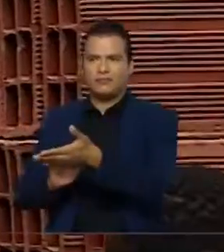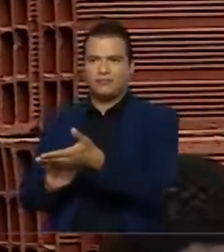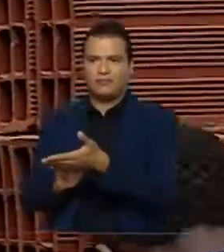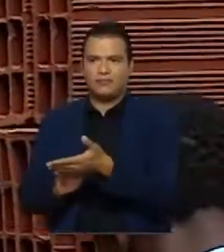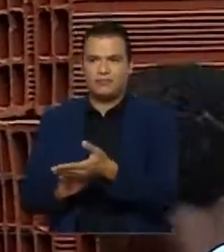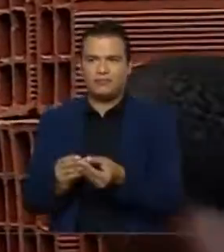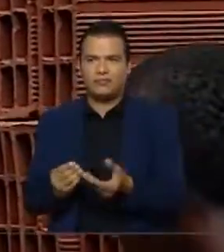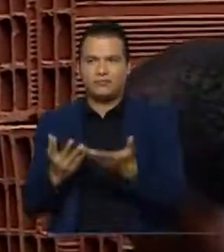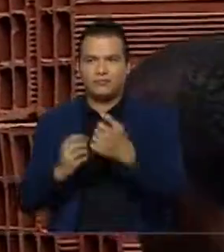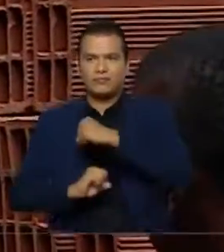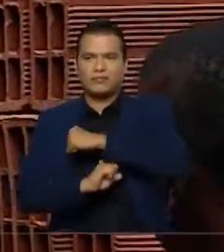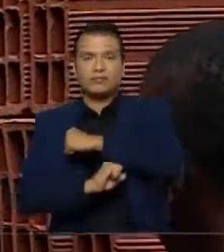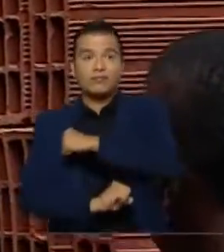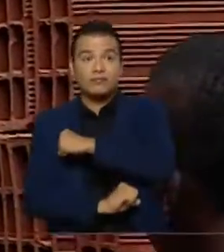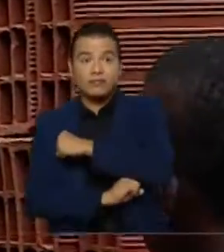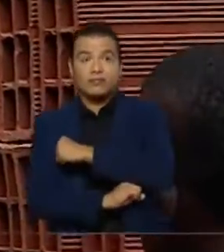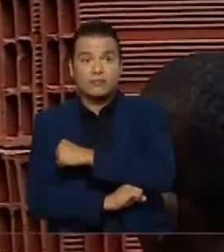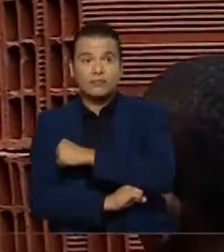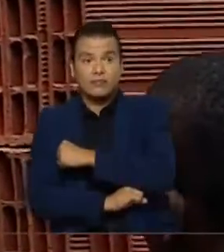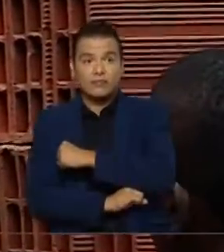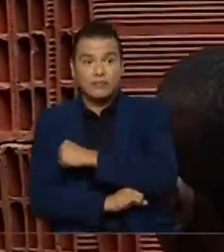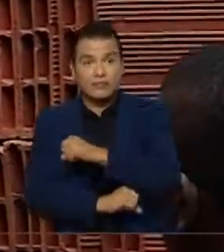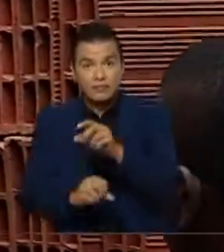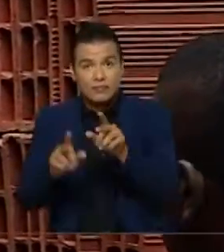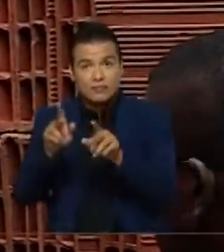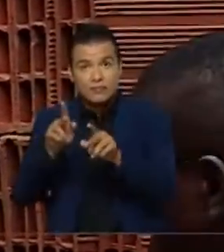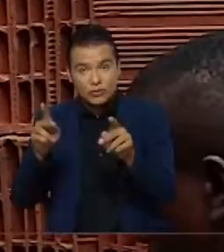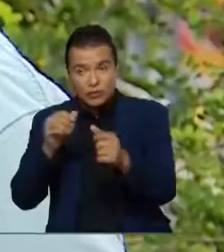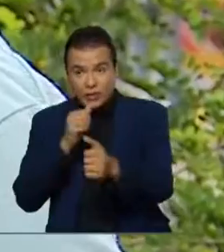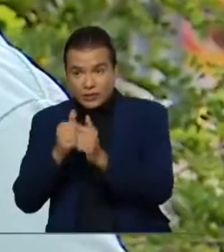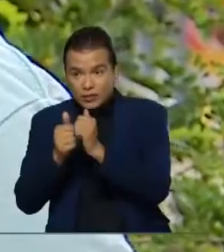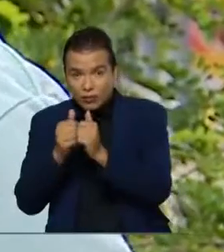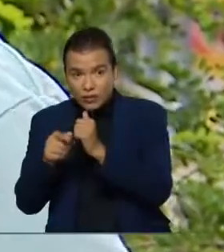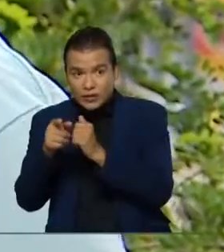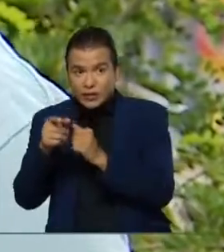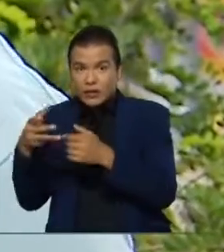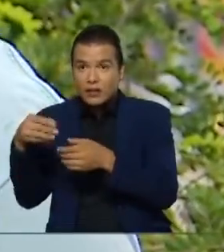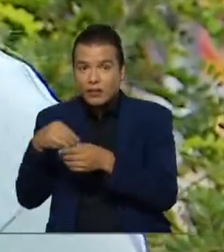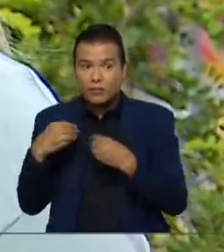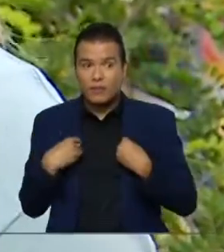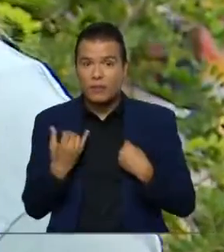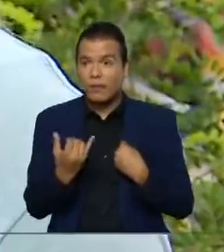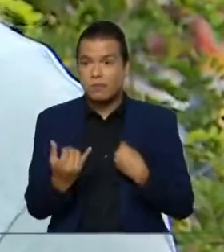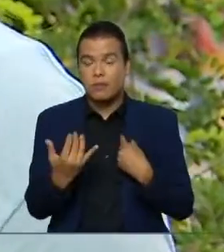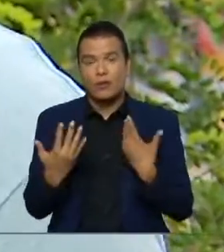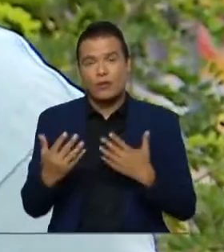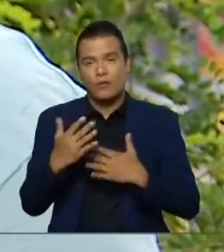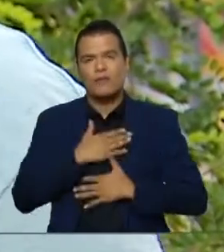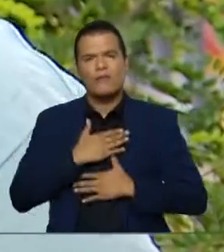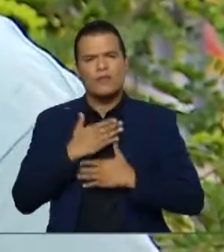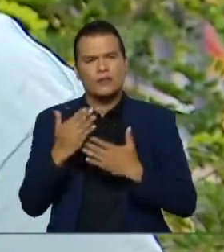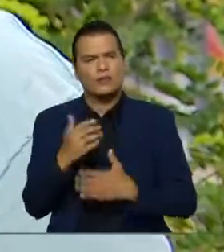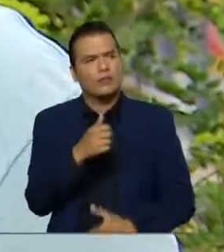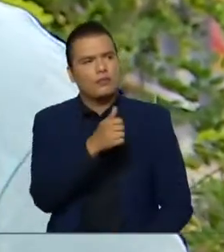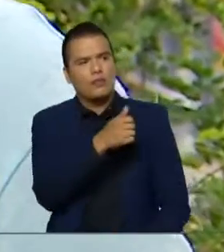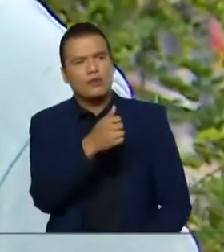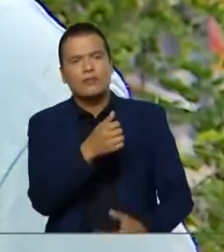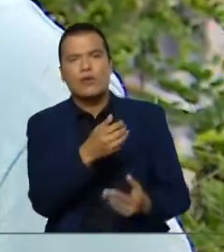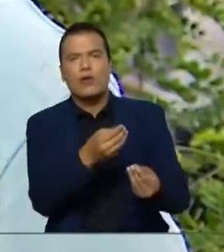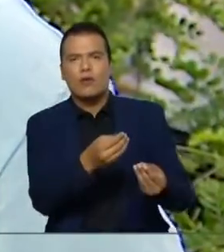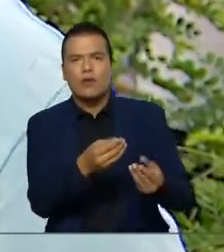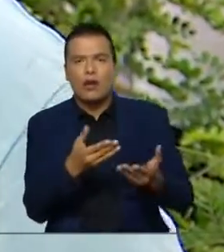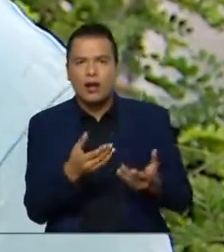reforzados estructuralmente y exaltaron a los talentos deportivos. Ellos llegan, compramos materiales, ellos mismos nos